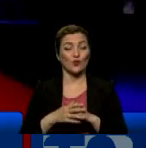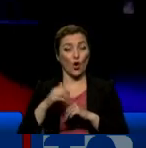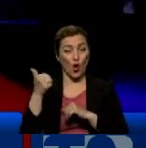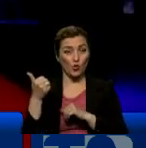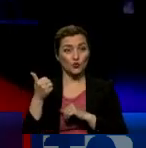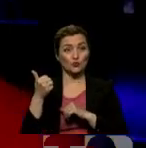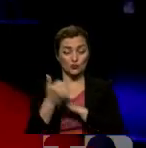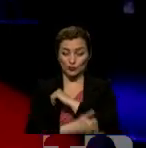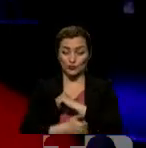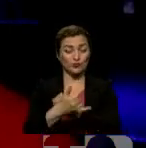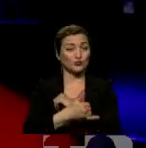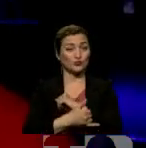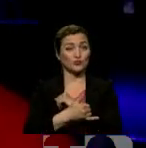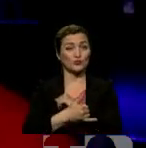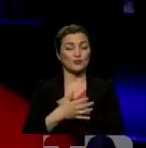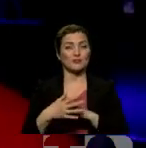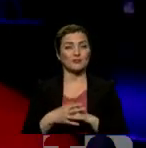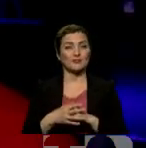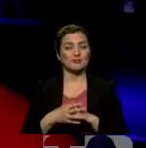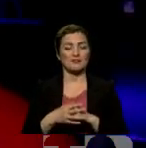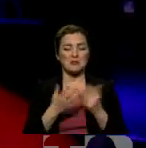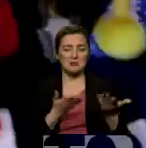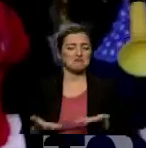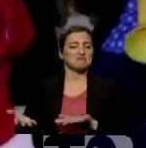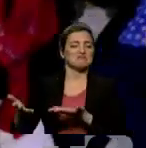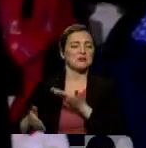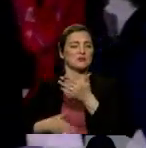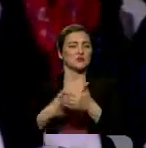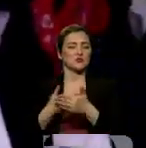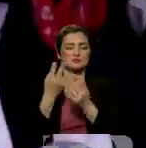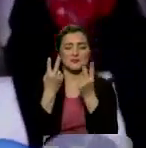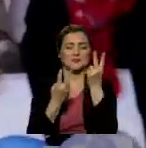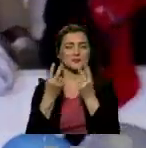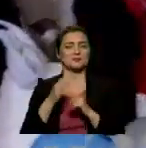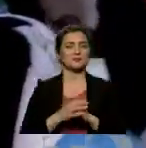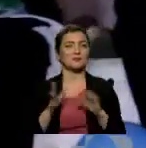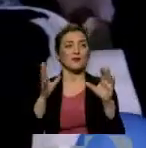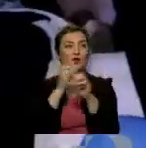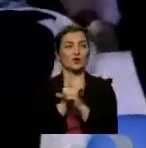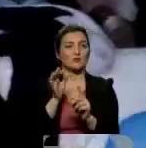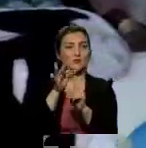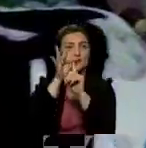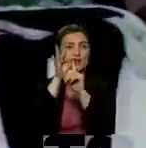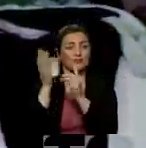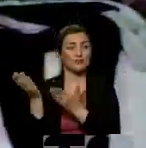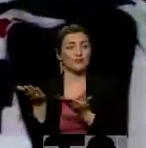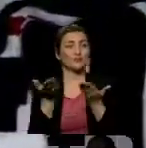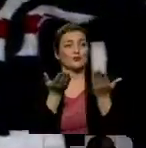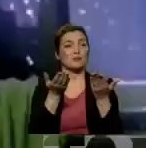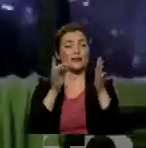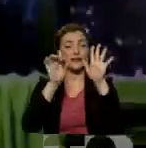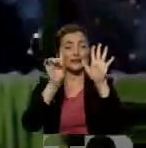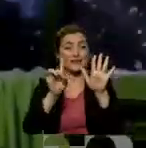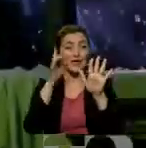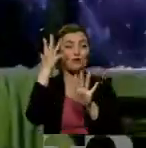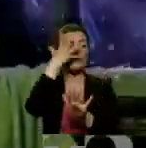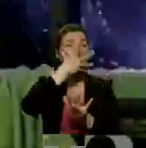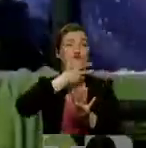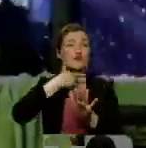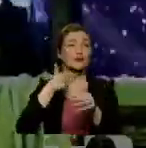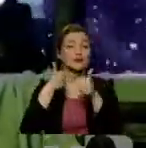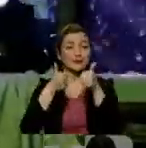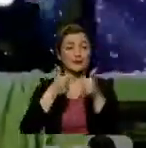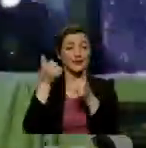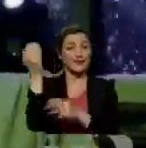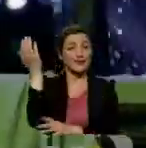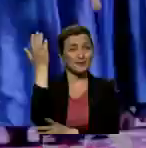extranjeros, nacionales, que estamos esperando con los brazos abiertos. En esta noche de gala también se realizó la presentación de las 6 hermosas candidatas